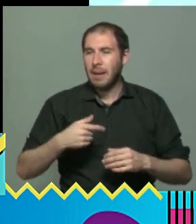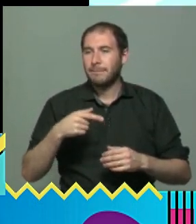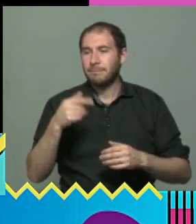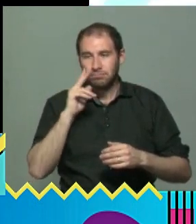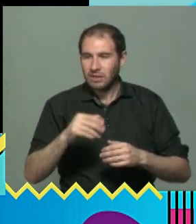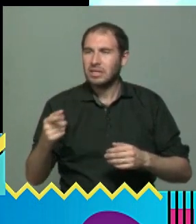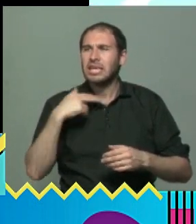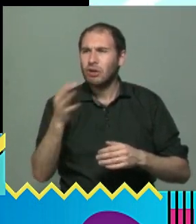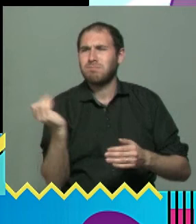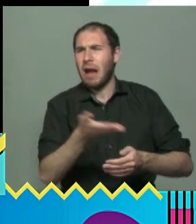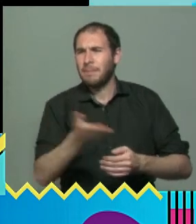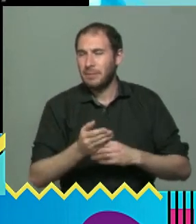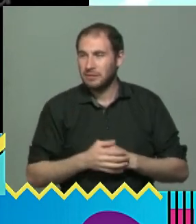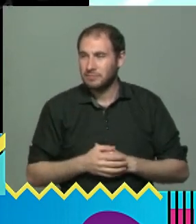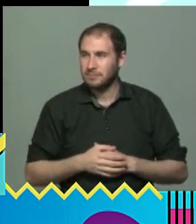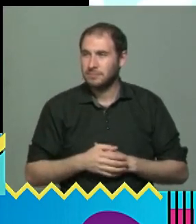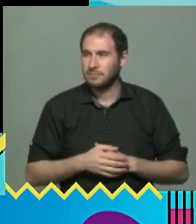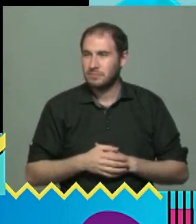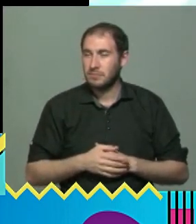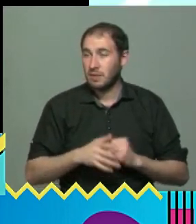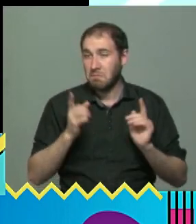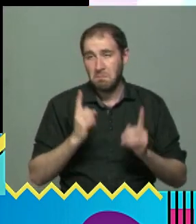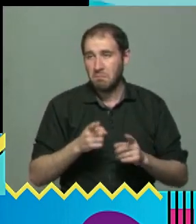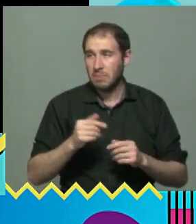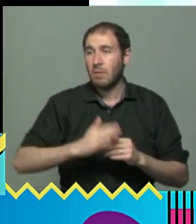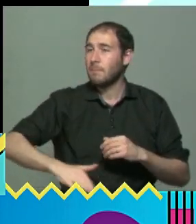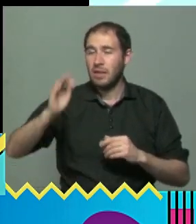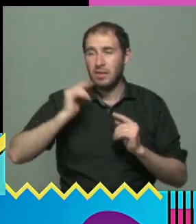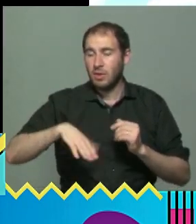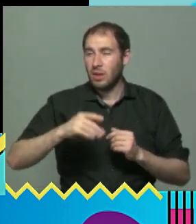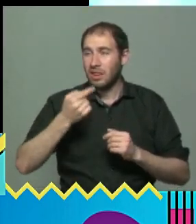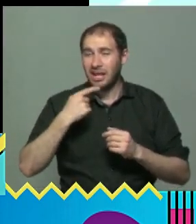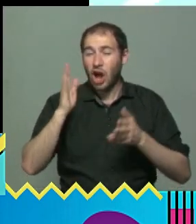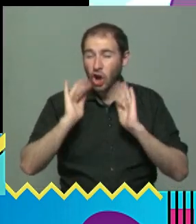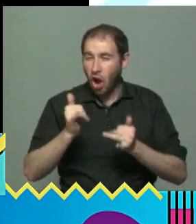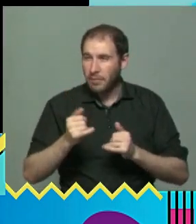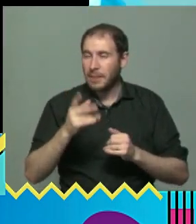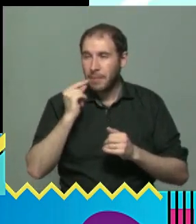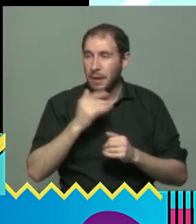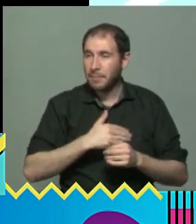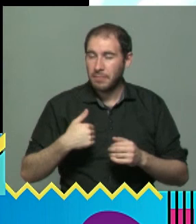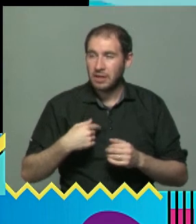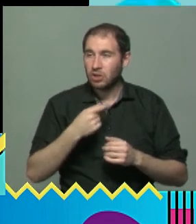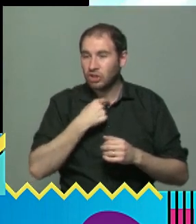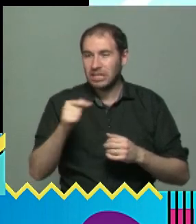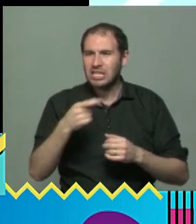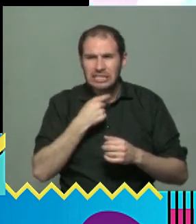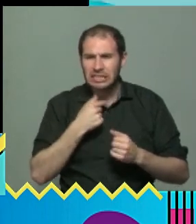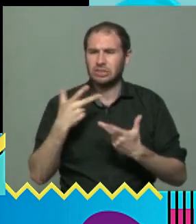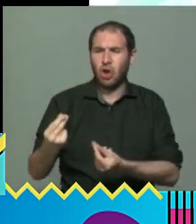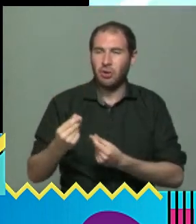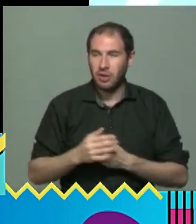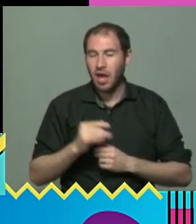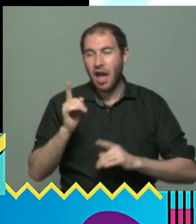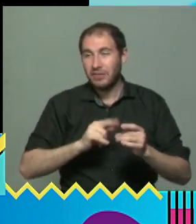golpeando, porque eso ya de 1 año o 2. Y así pasa también cuando son más grandes, y no le cuento cuando son adolescentes y el papá o la mamá no le quieren dar lo que el niño quiere, por